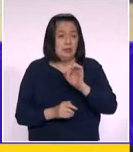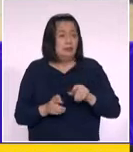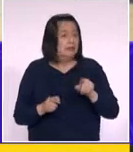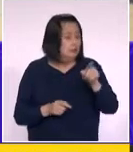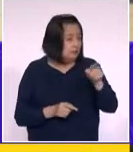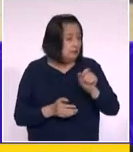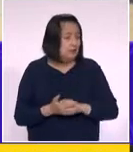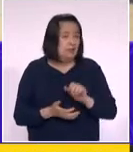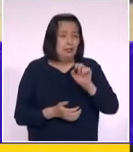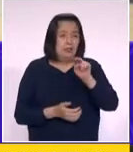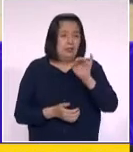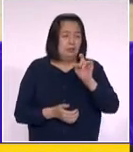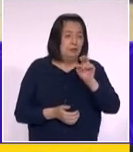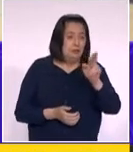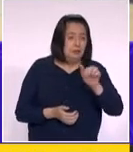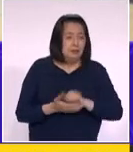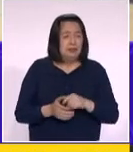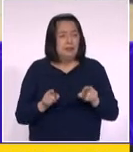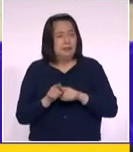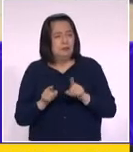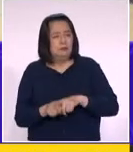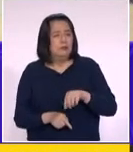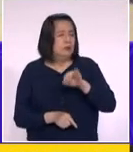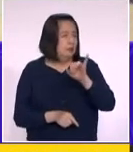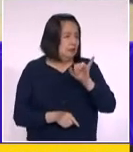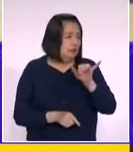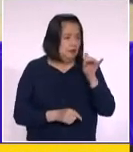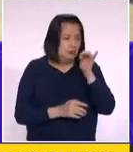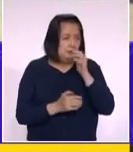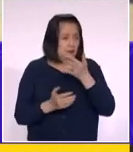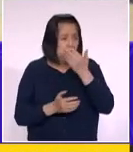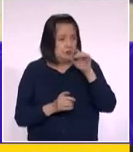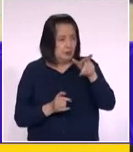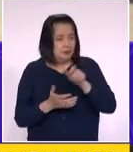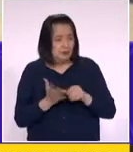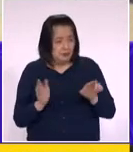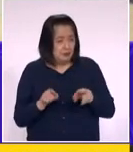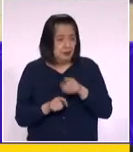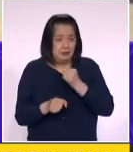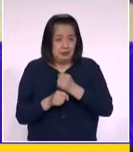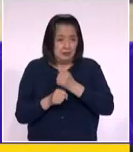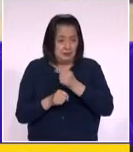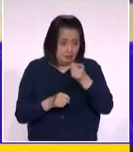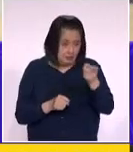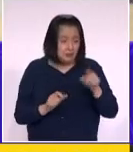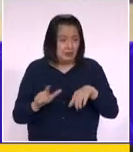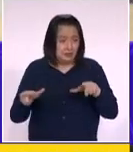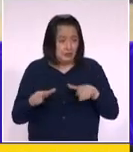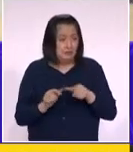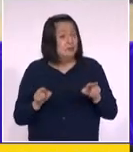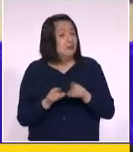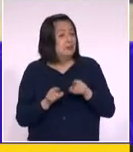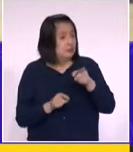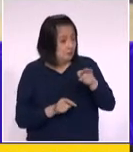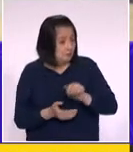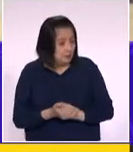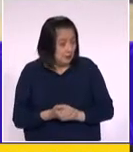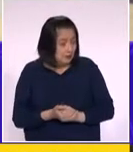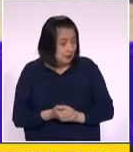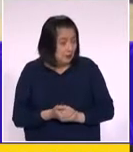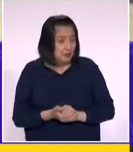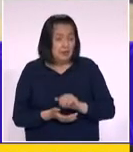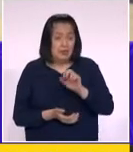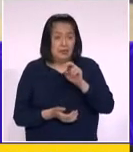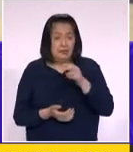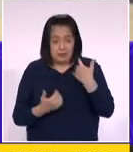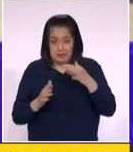allí a Ana María Figueroa, también está Yanire Calizo, vamos a enfocarlas mejor, ellas están trabajando allí. Está también Ana